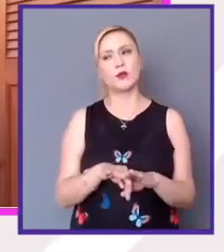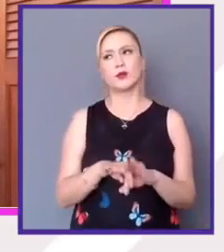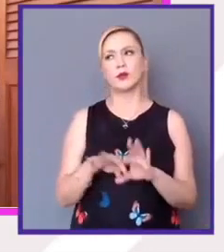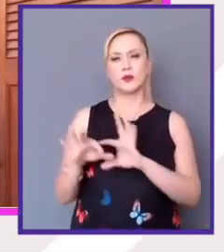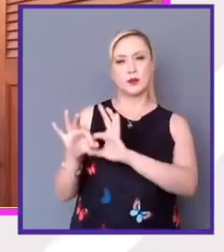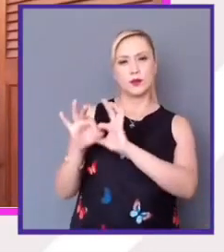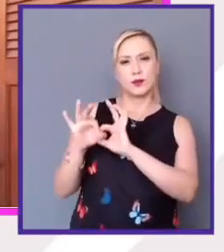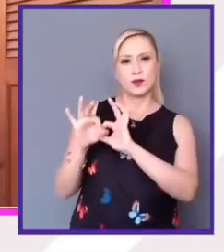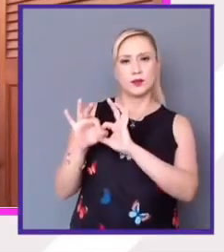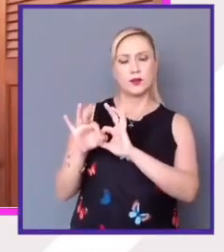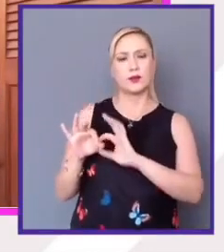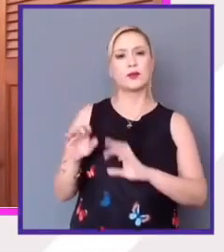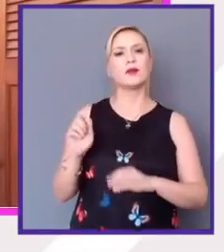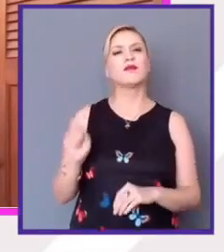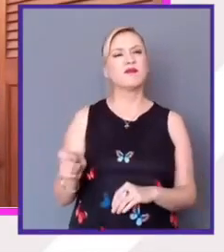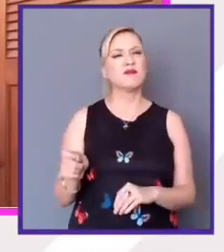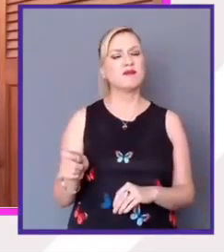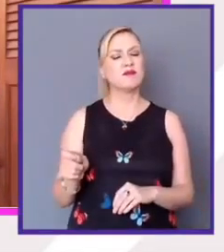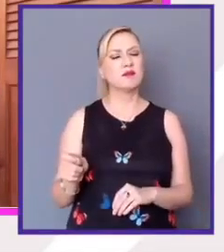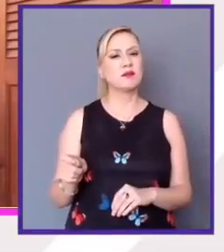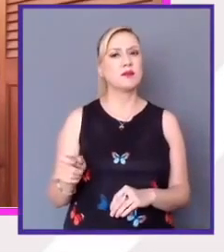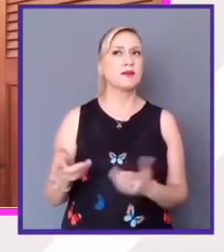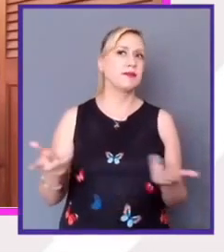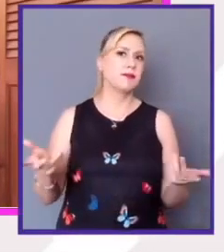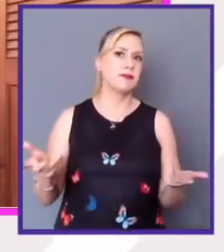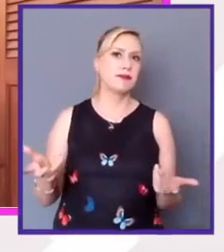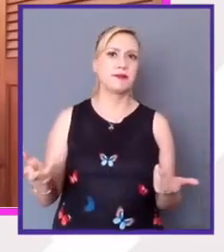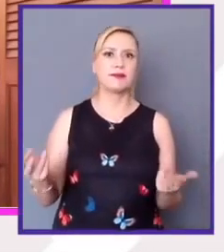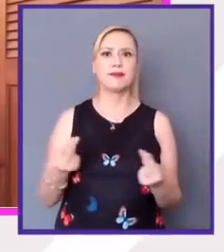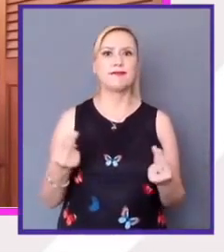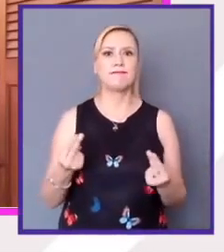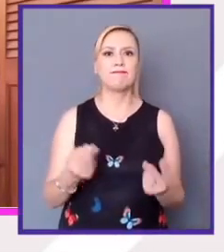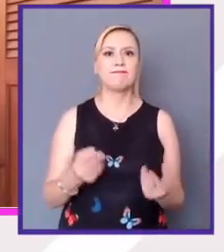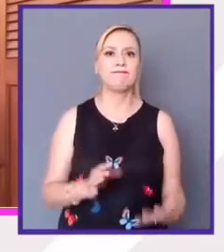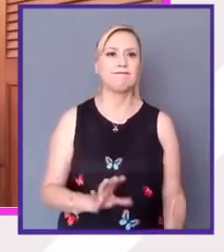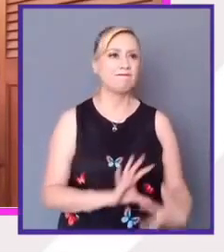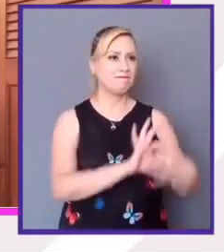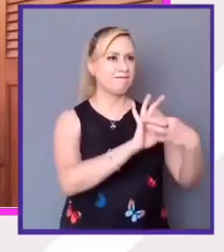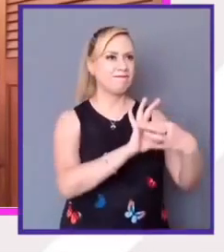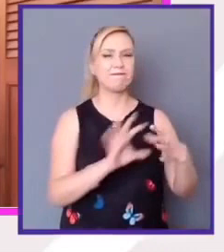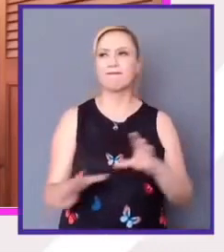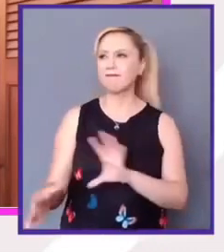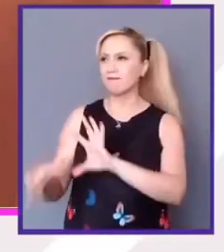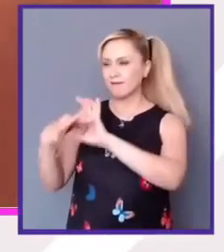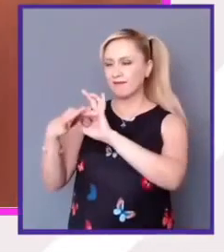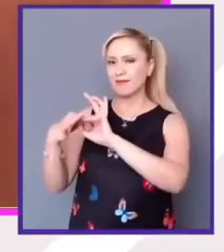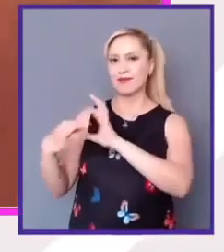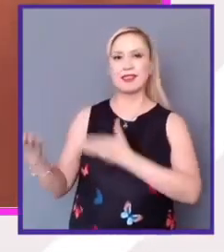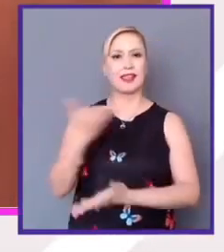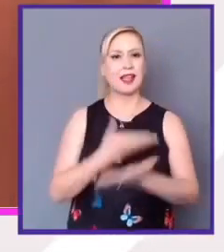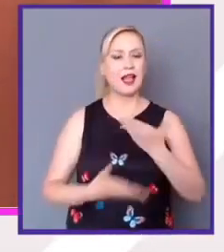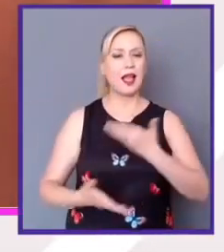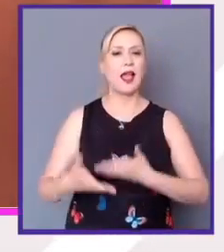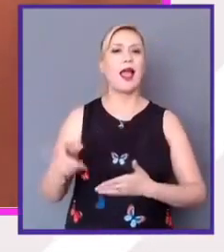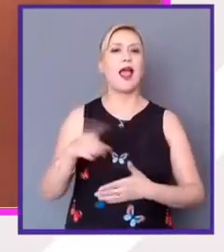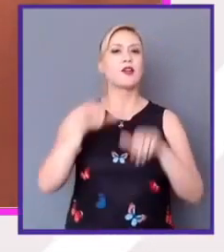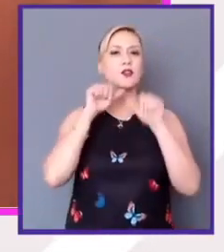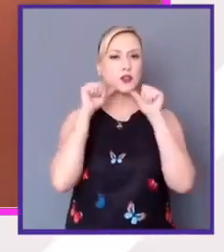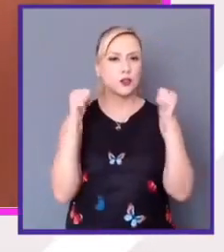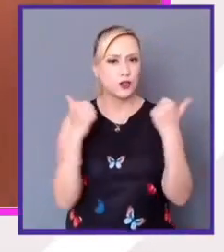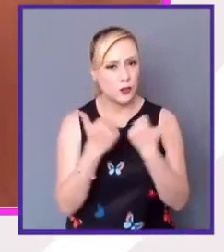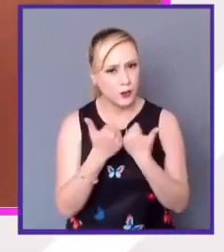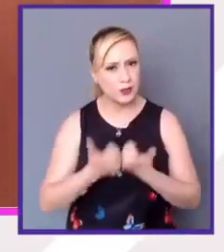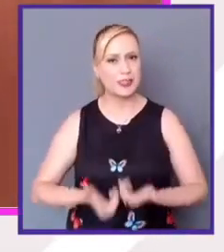estas dos, pues también es la conexión, las relaciones que se puedan hacer con sociedad civil, por